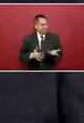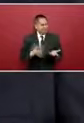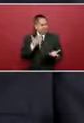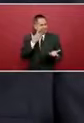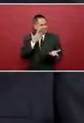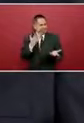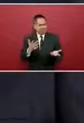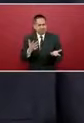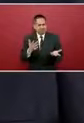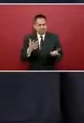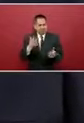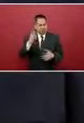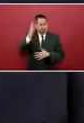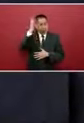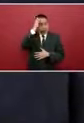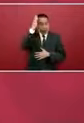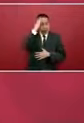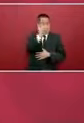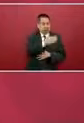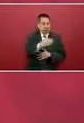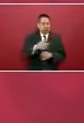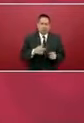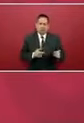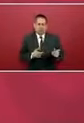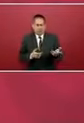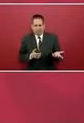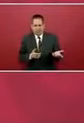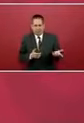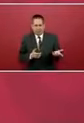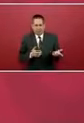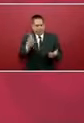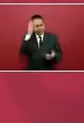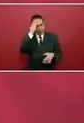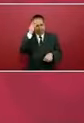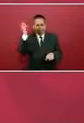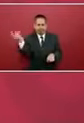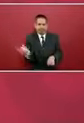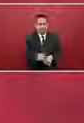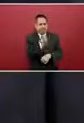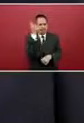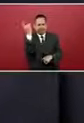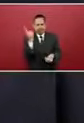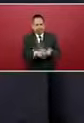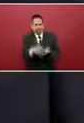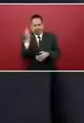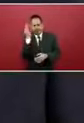¿no? Líder campesino. Líderes charros, nylon.